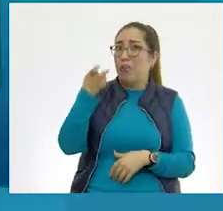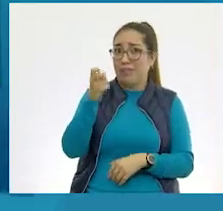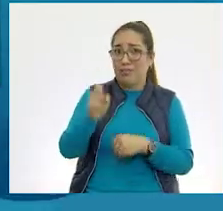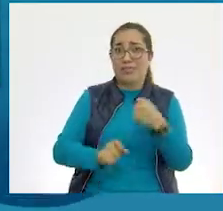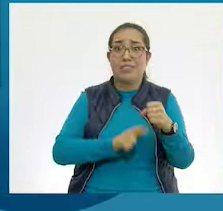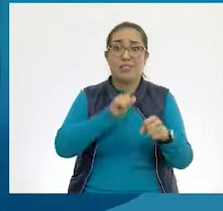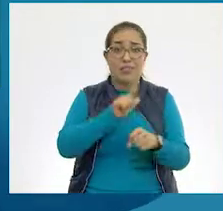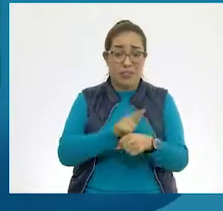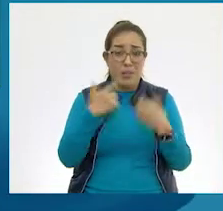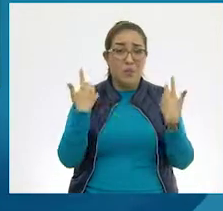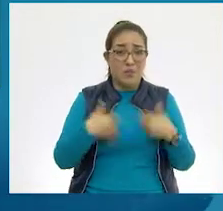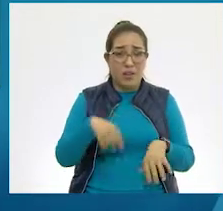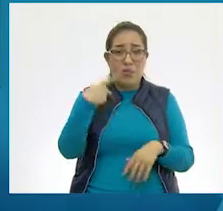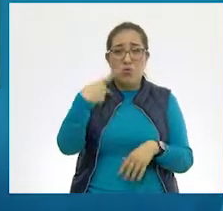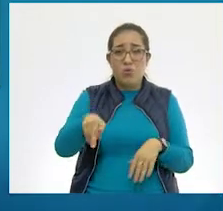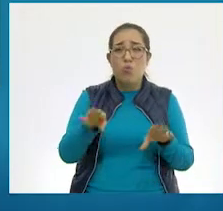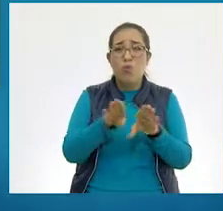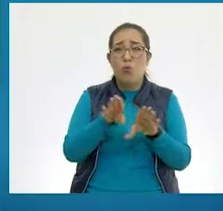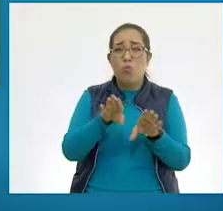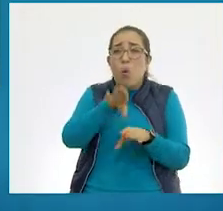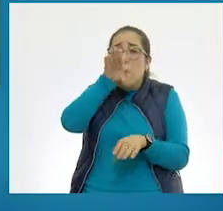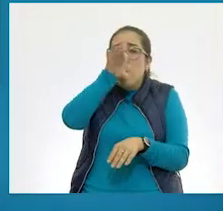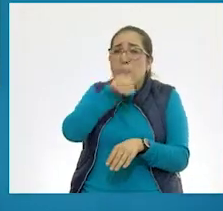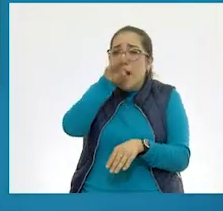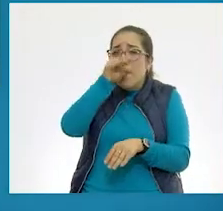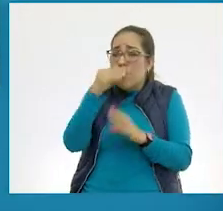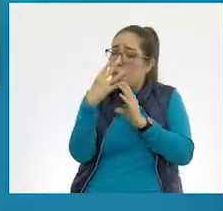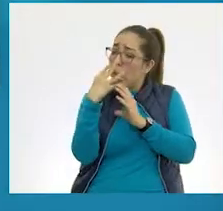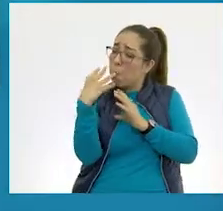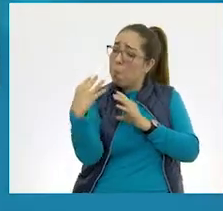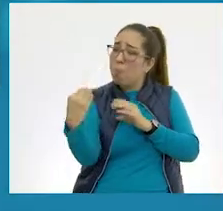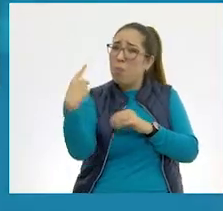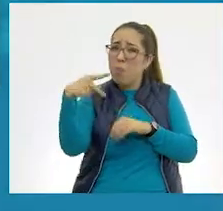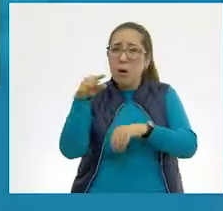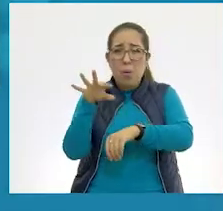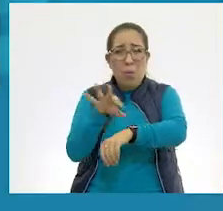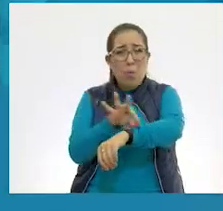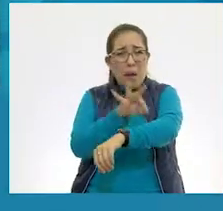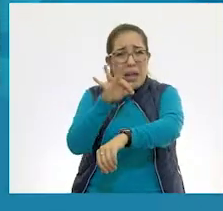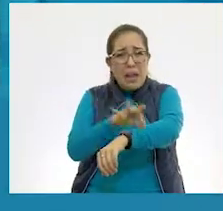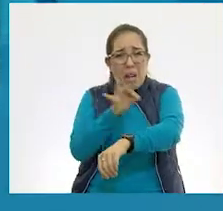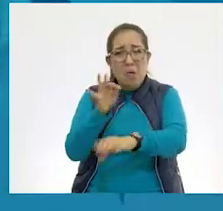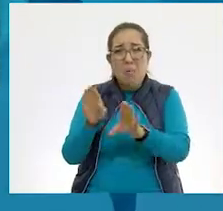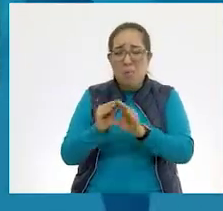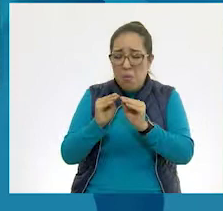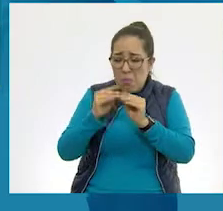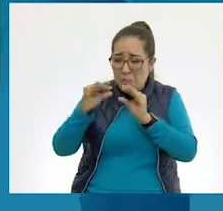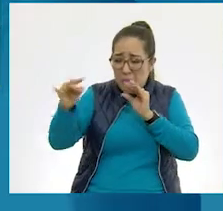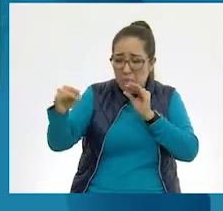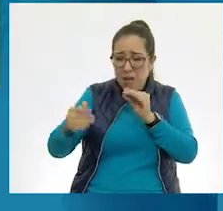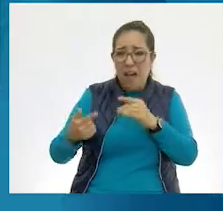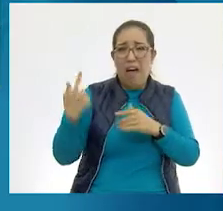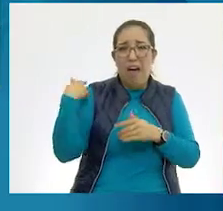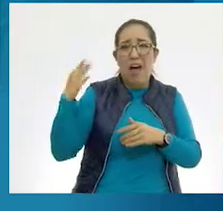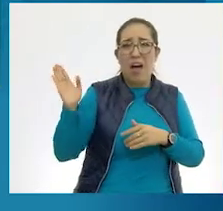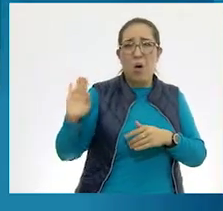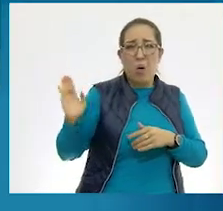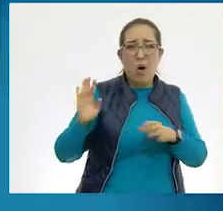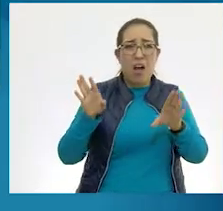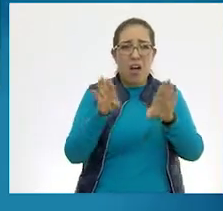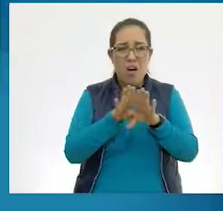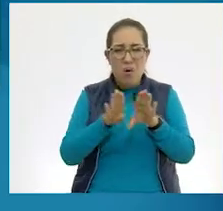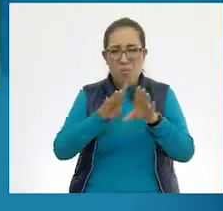Tienen pico de pato, pero peludo, su cola es como del castor, tienen esqueleto que es más como